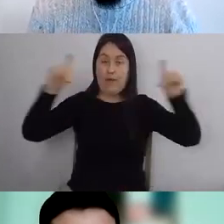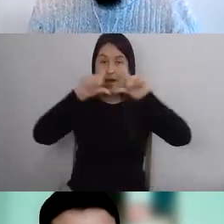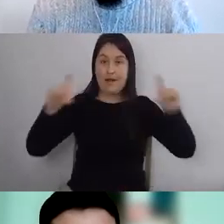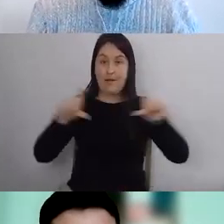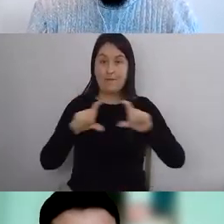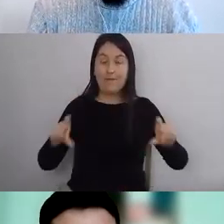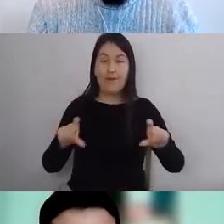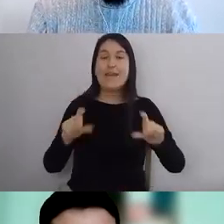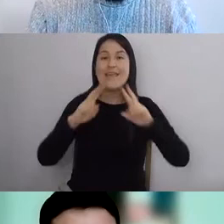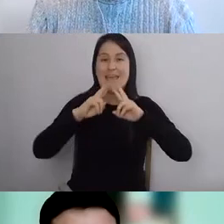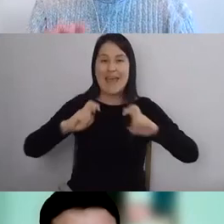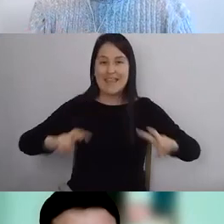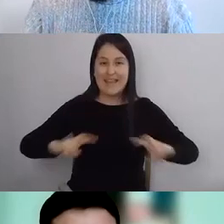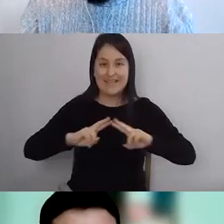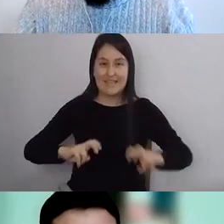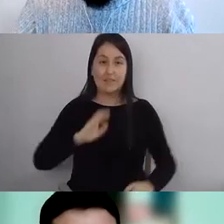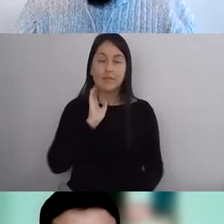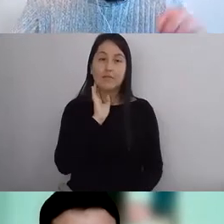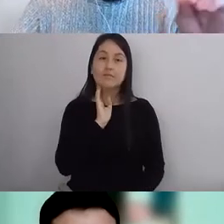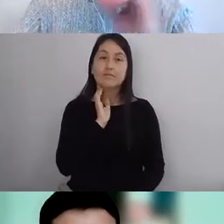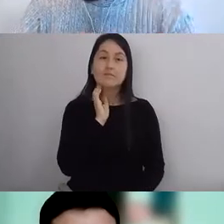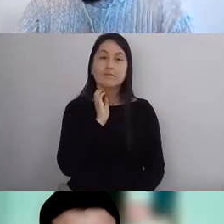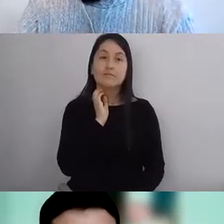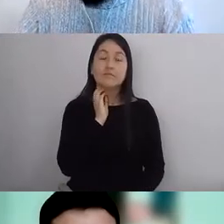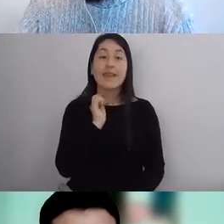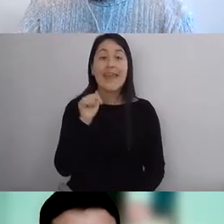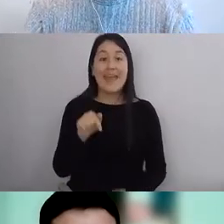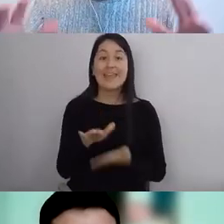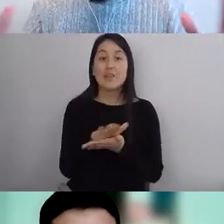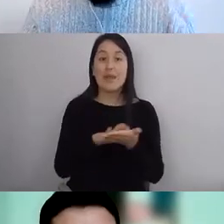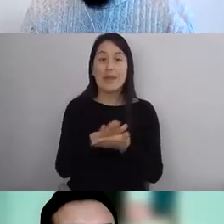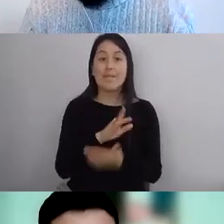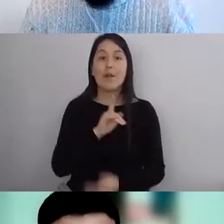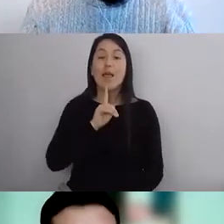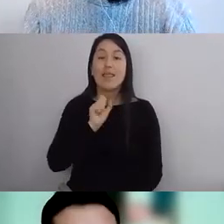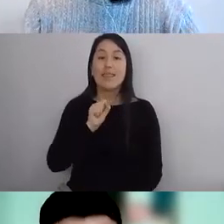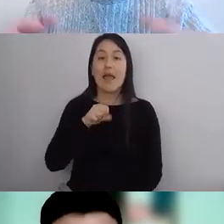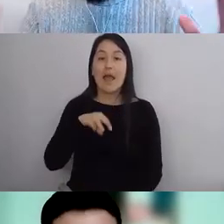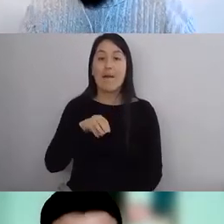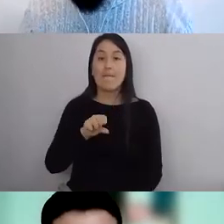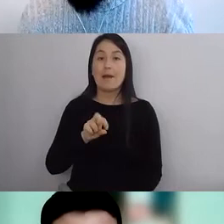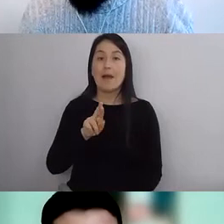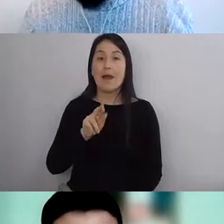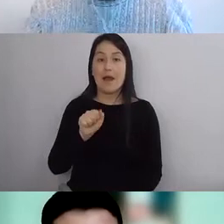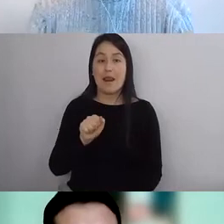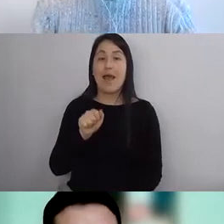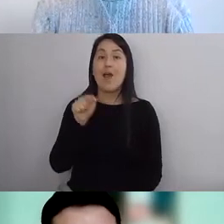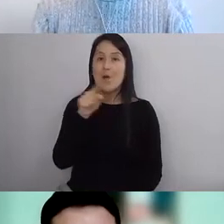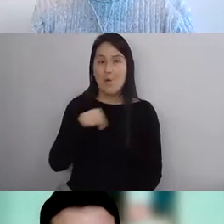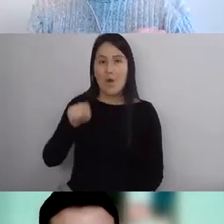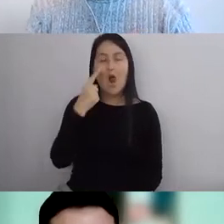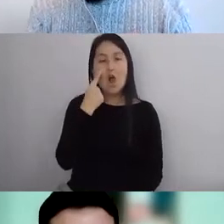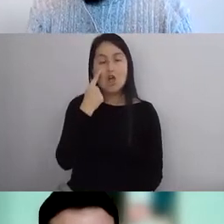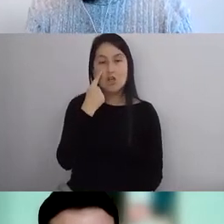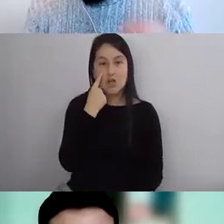ir analizando los párrafos. Voy a leerlo. Este es un ejemplo de Tamara, quien ya es amiga de la casa. Así